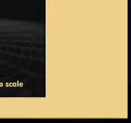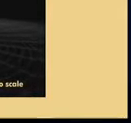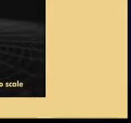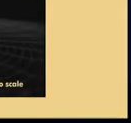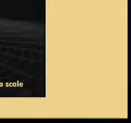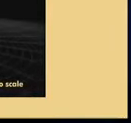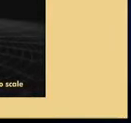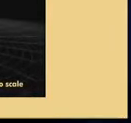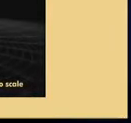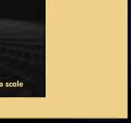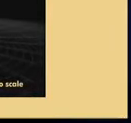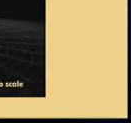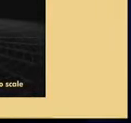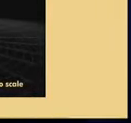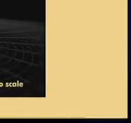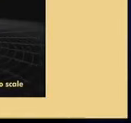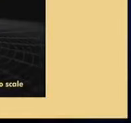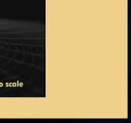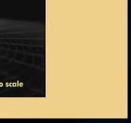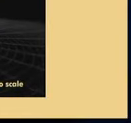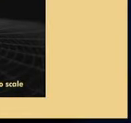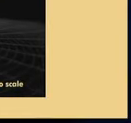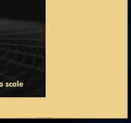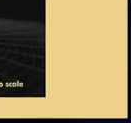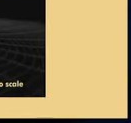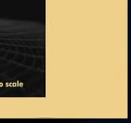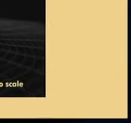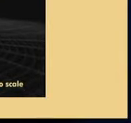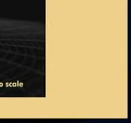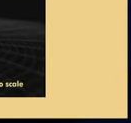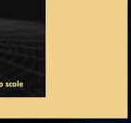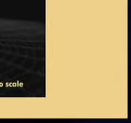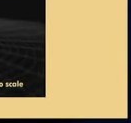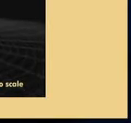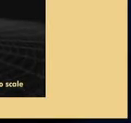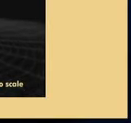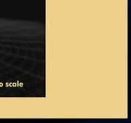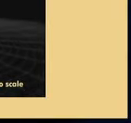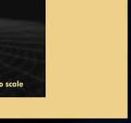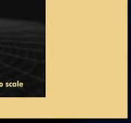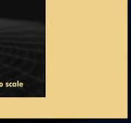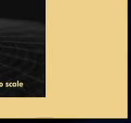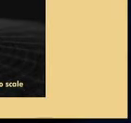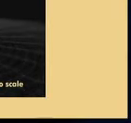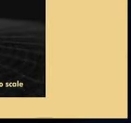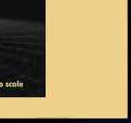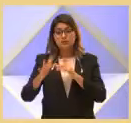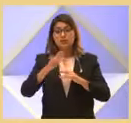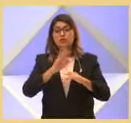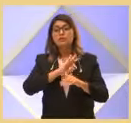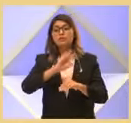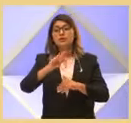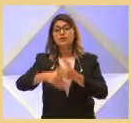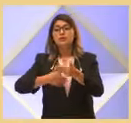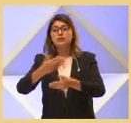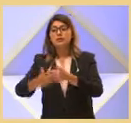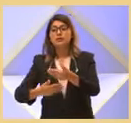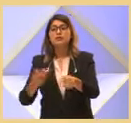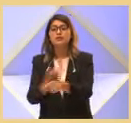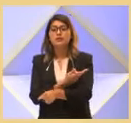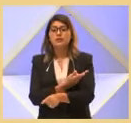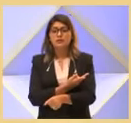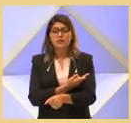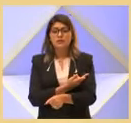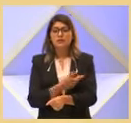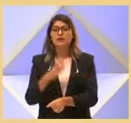diferentes partículas en las que se descompusieron los satélites y que pone en riesgo la puesta en órbita